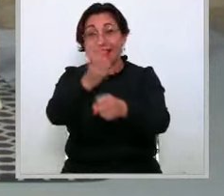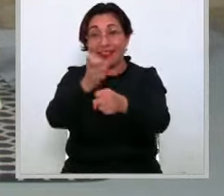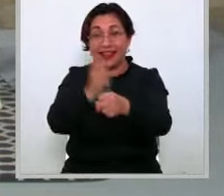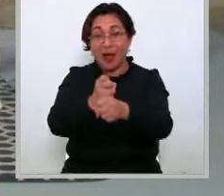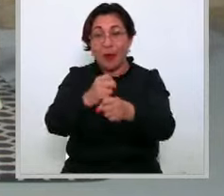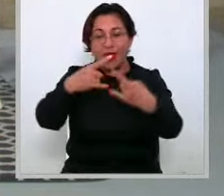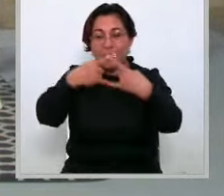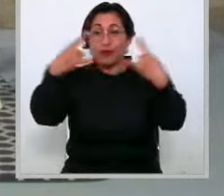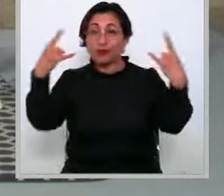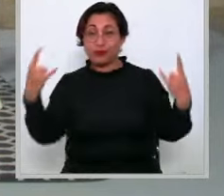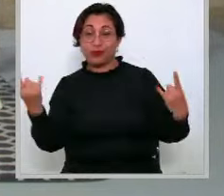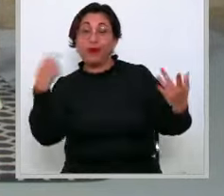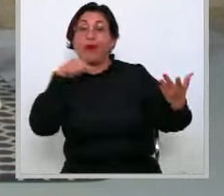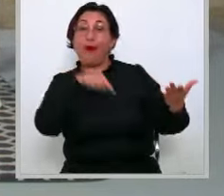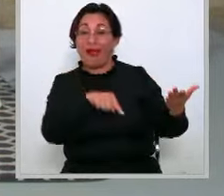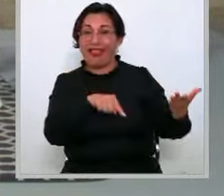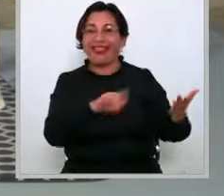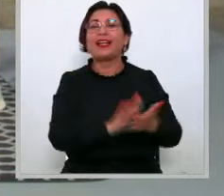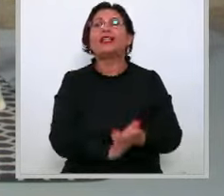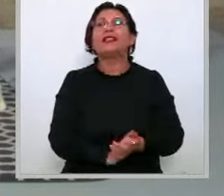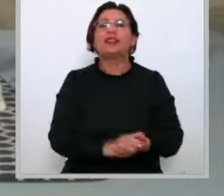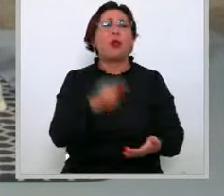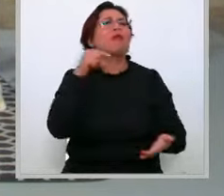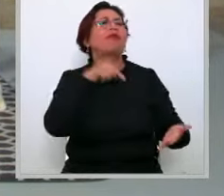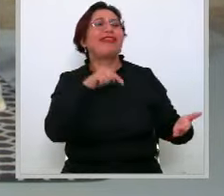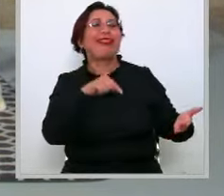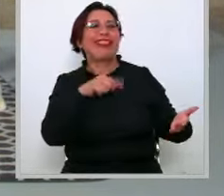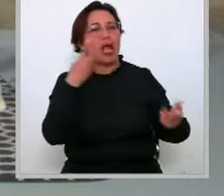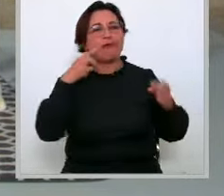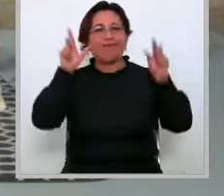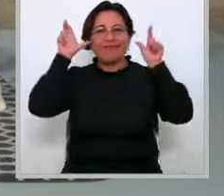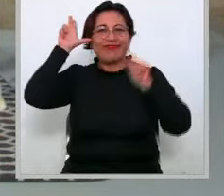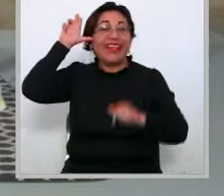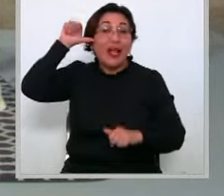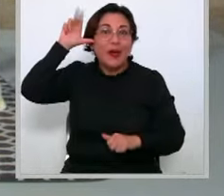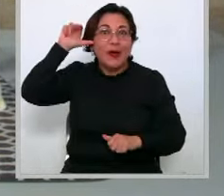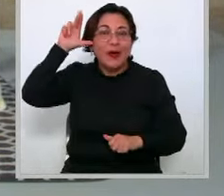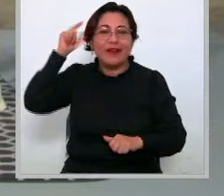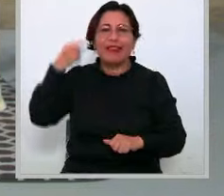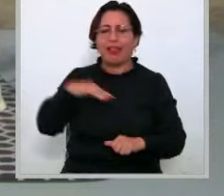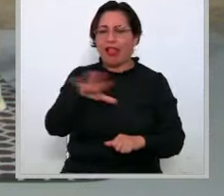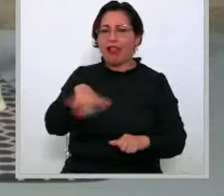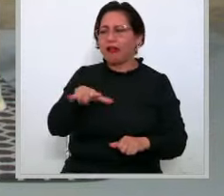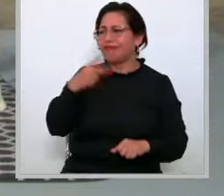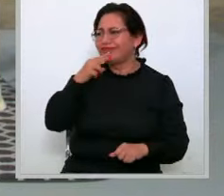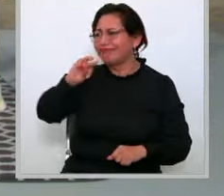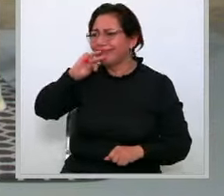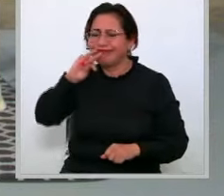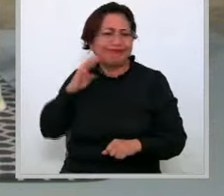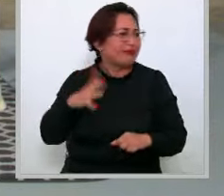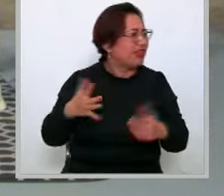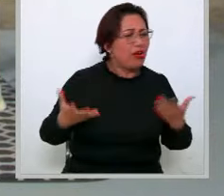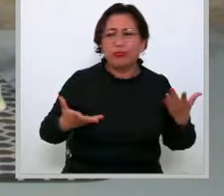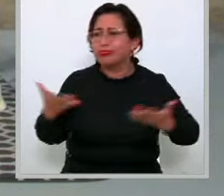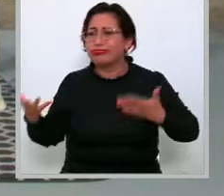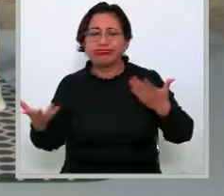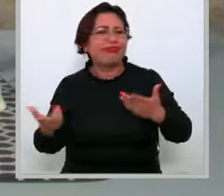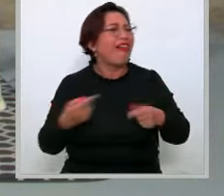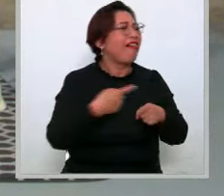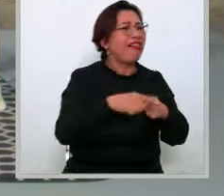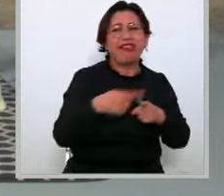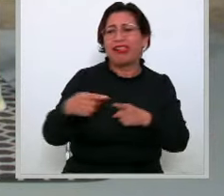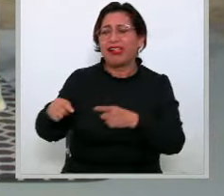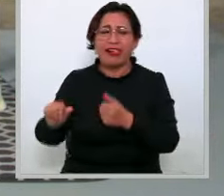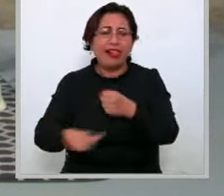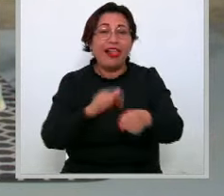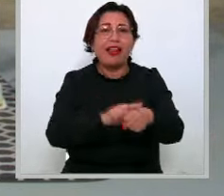este cuento? Sí. ¿Por ejemplo? Trata de un conejito que está buscando a su mamá y pues le va preguntando a diferentes animales